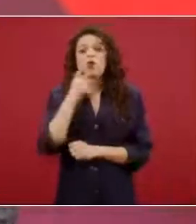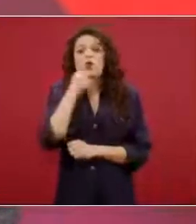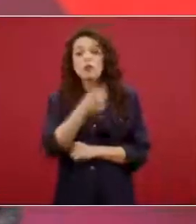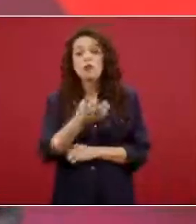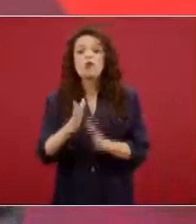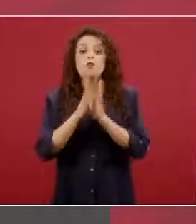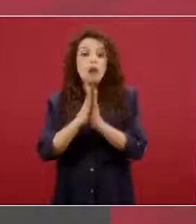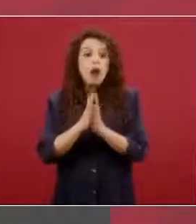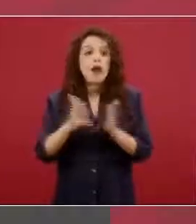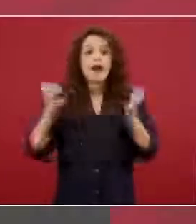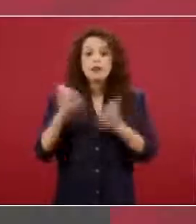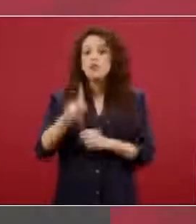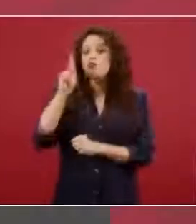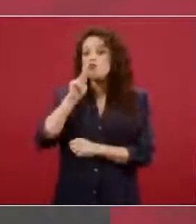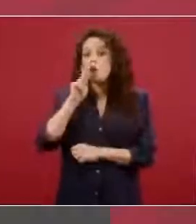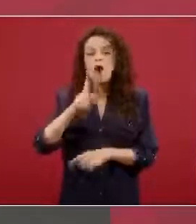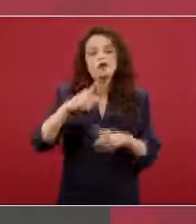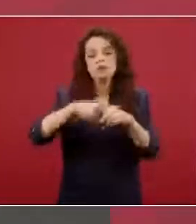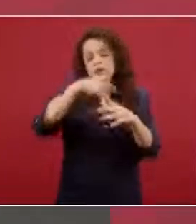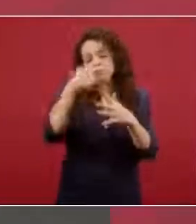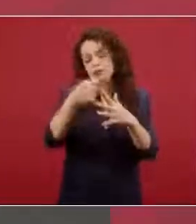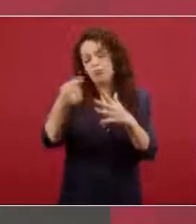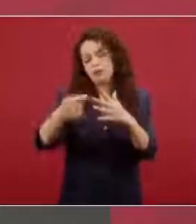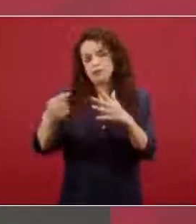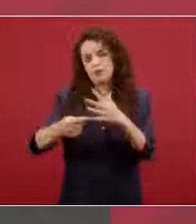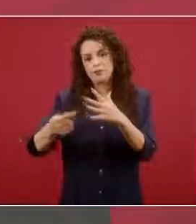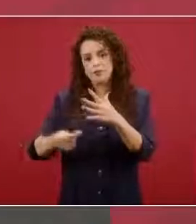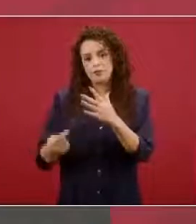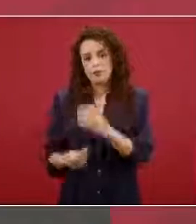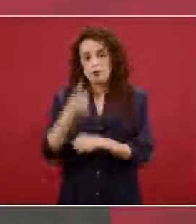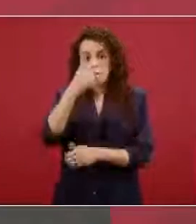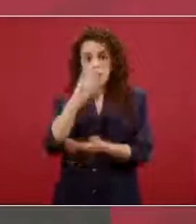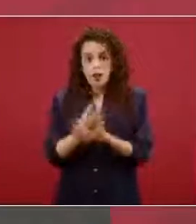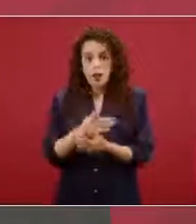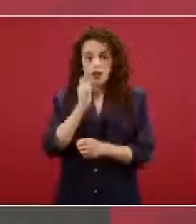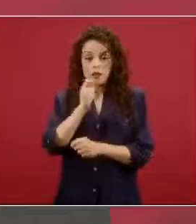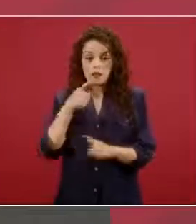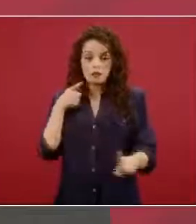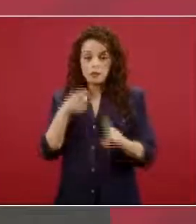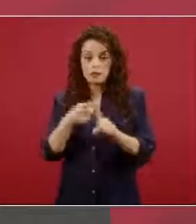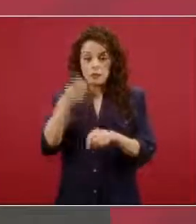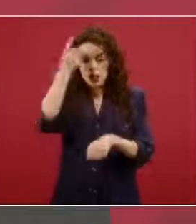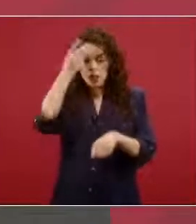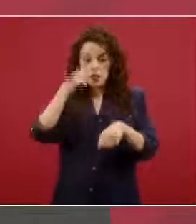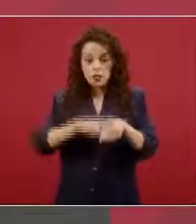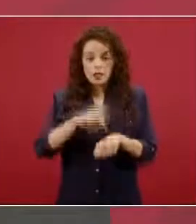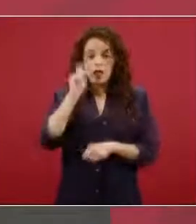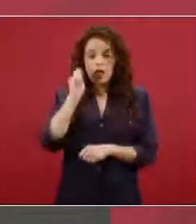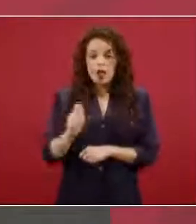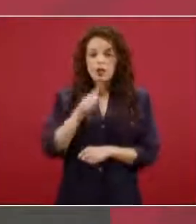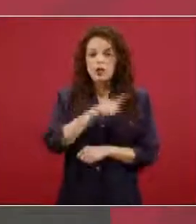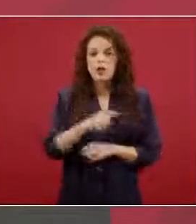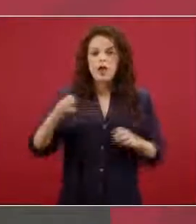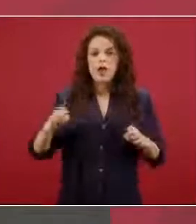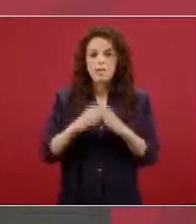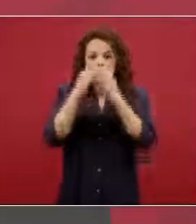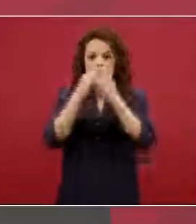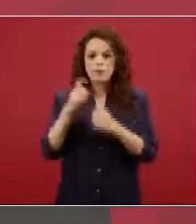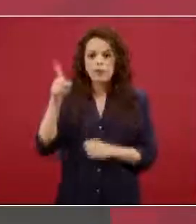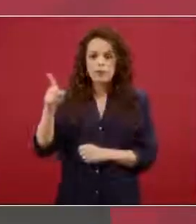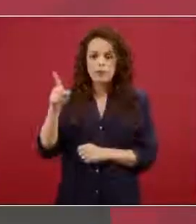hagan pruebas, etcétera. Se invoca en particular al director del Departamento de Emergencias, el doctor Michael